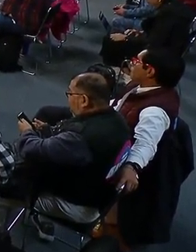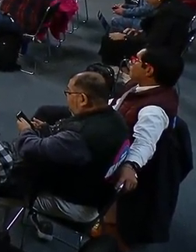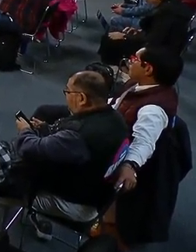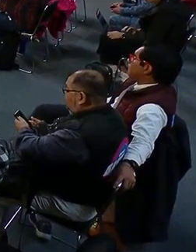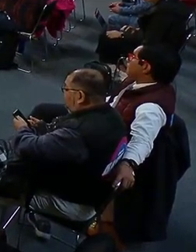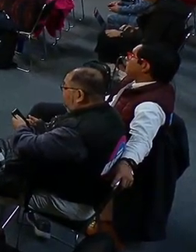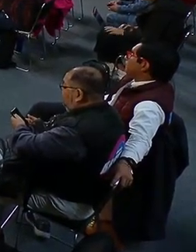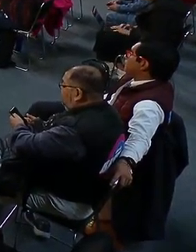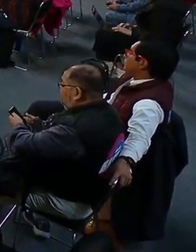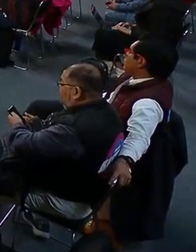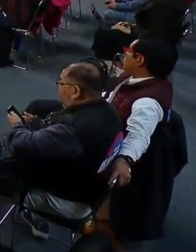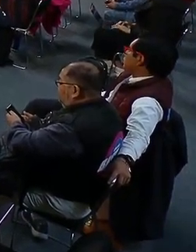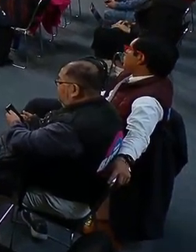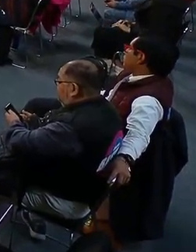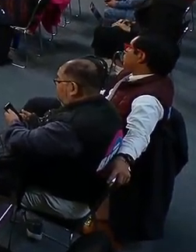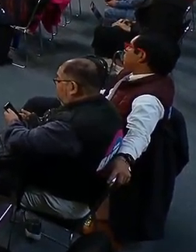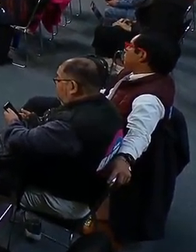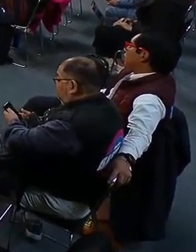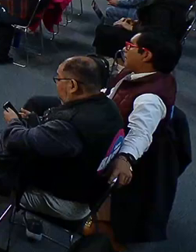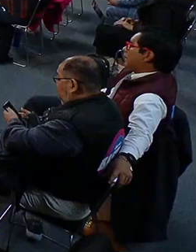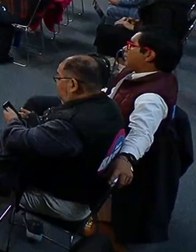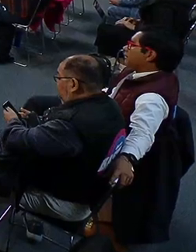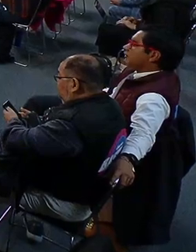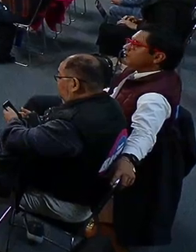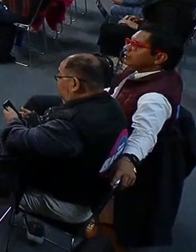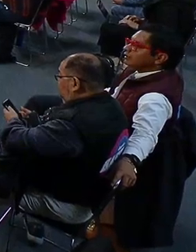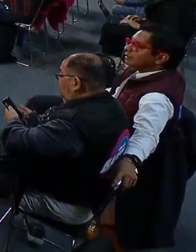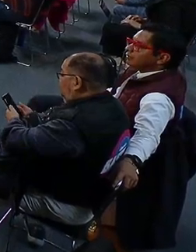No dice la teoría, en la doctrina P3. ¿Lo ves?